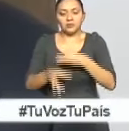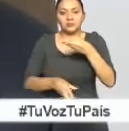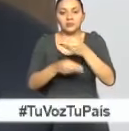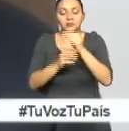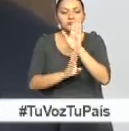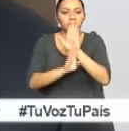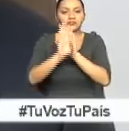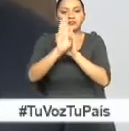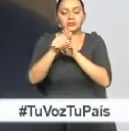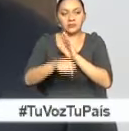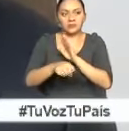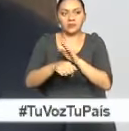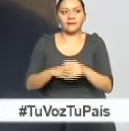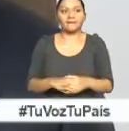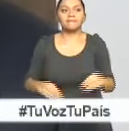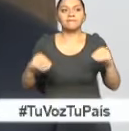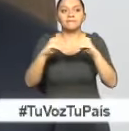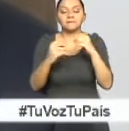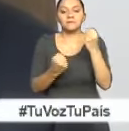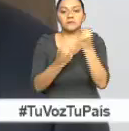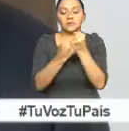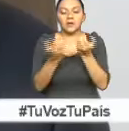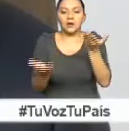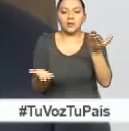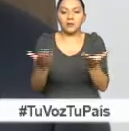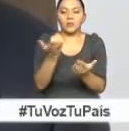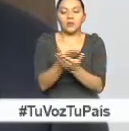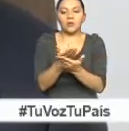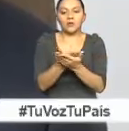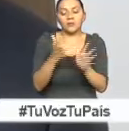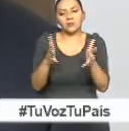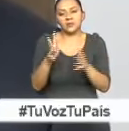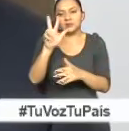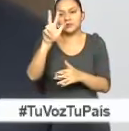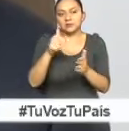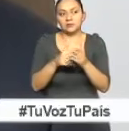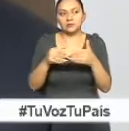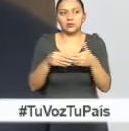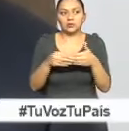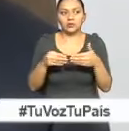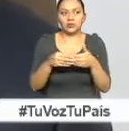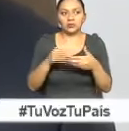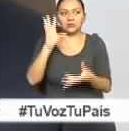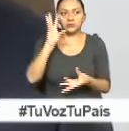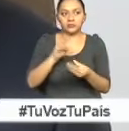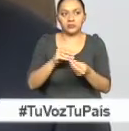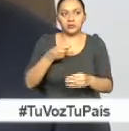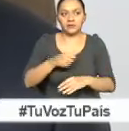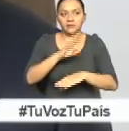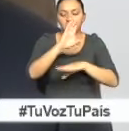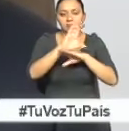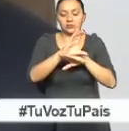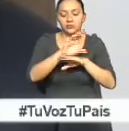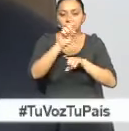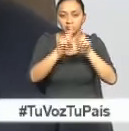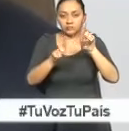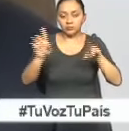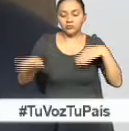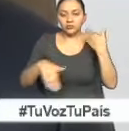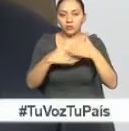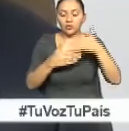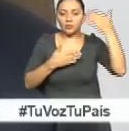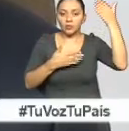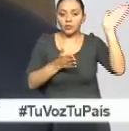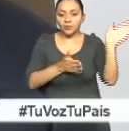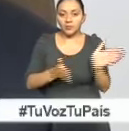crecimiento tendencial, un aporte a la balanza comercial de más de 10 mil millones de dólares y una atracción de inversión solo en estos sectores de política